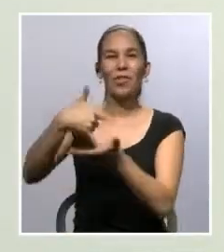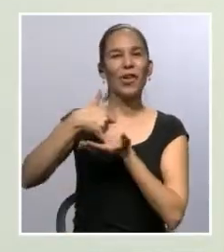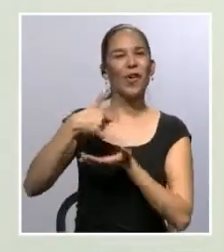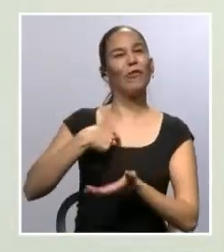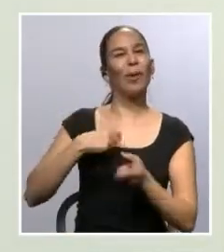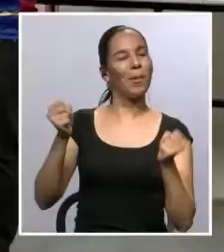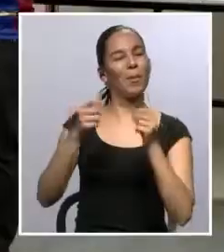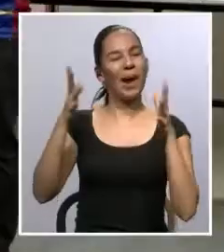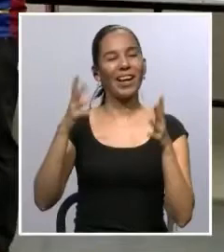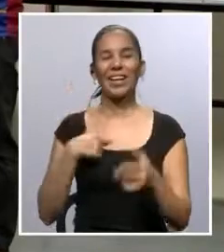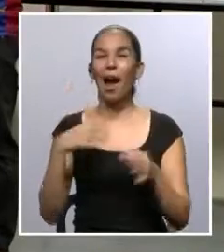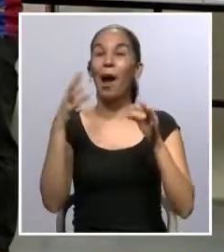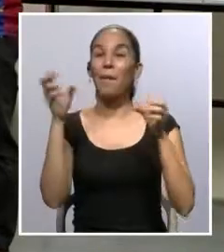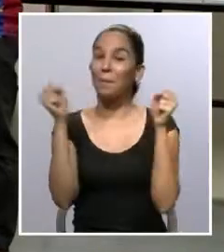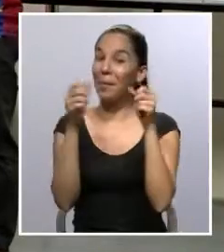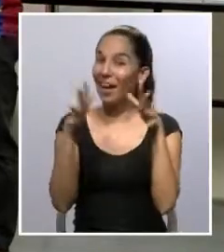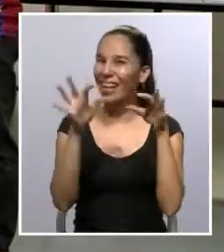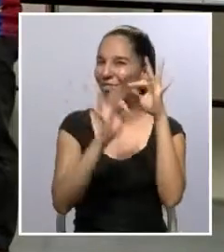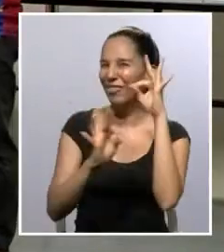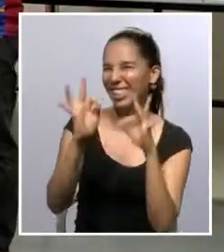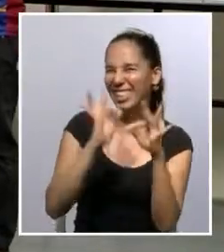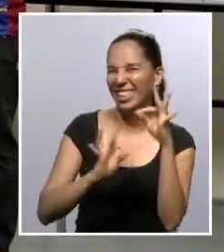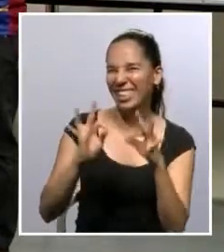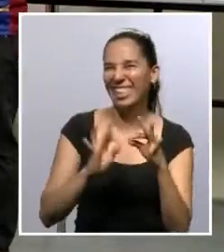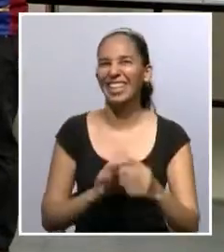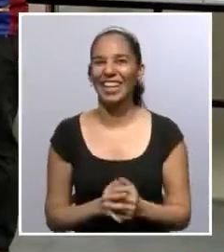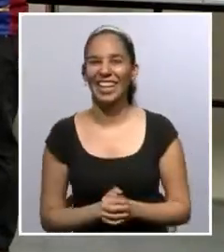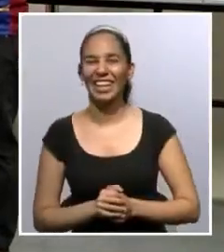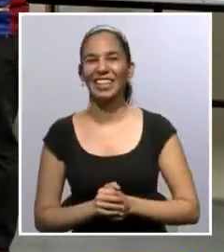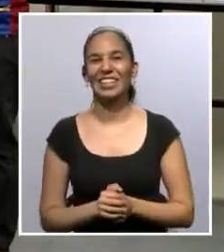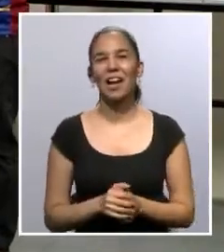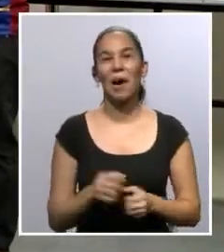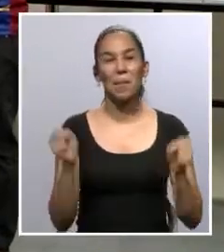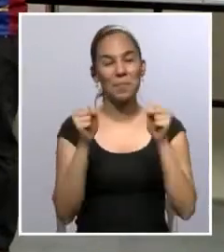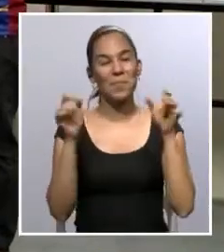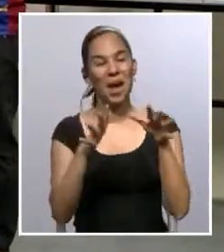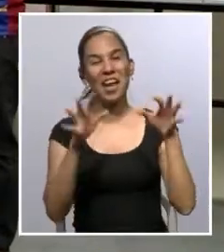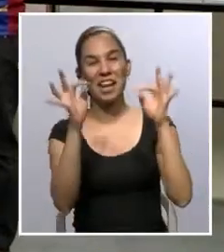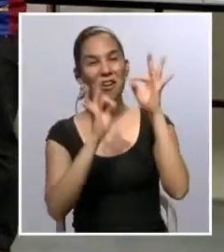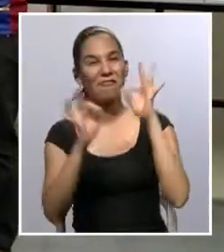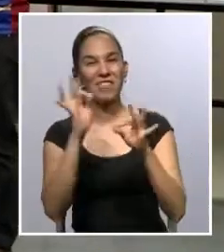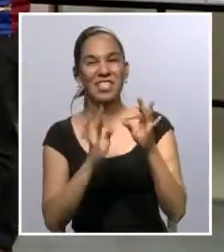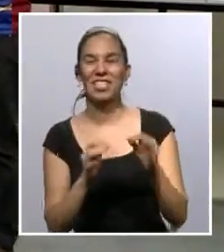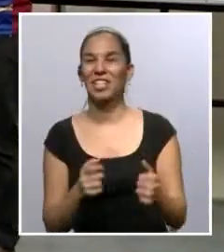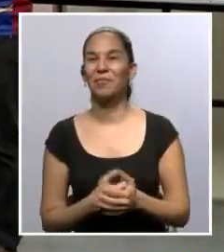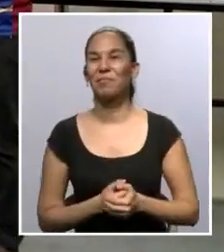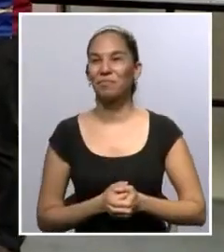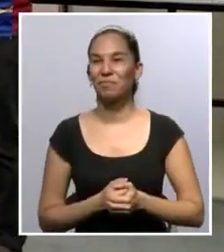magia de la física. Eso, okay. Okay. Descifrando la magia de la física completamente.